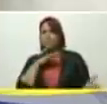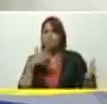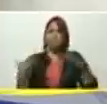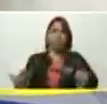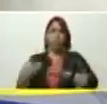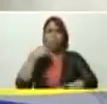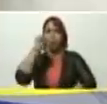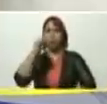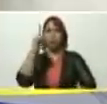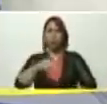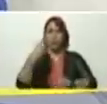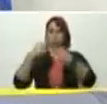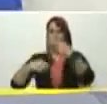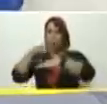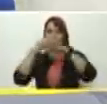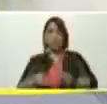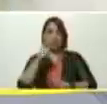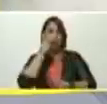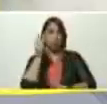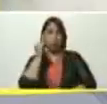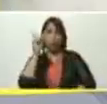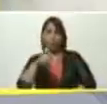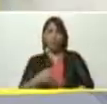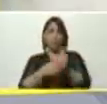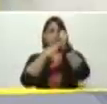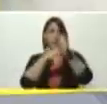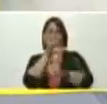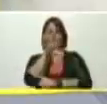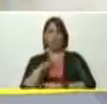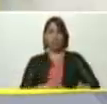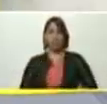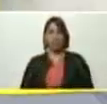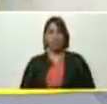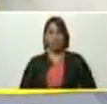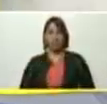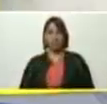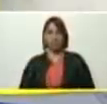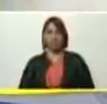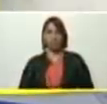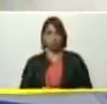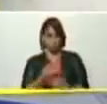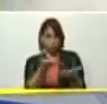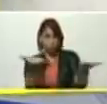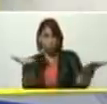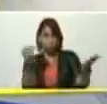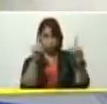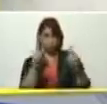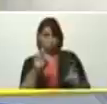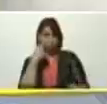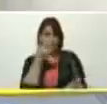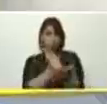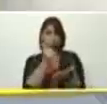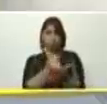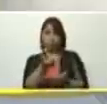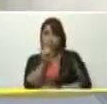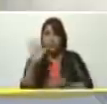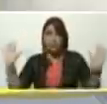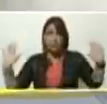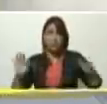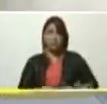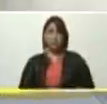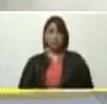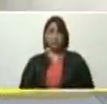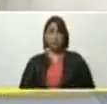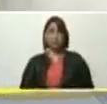otros ministros, ministras y líderes del país. Ahí están. Ya ha habido